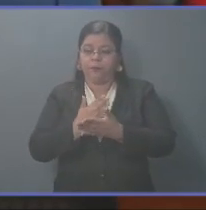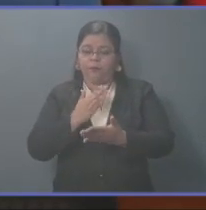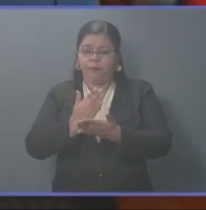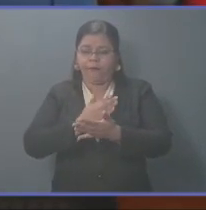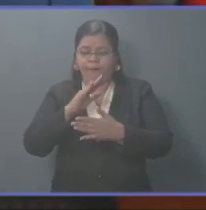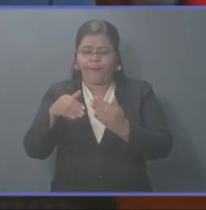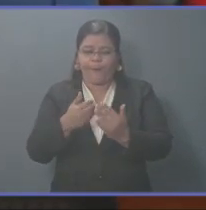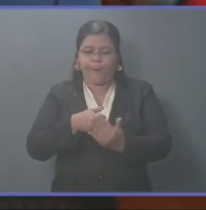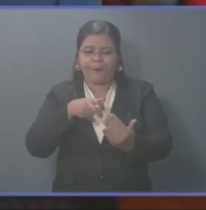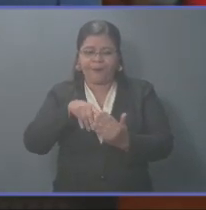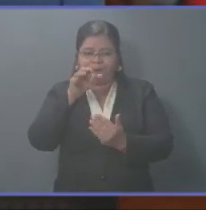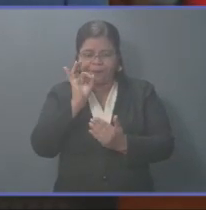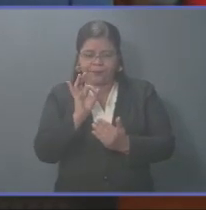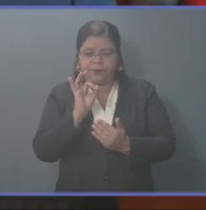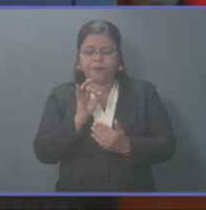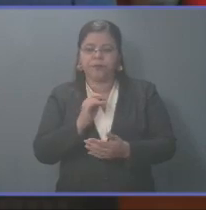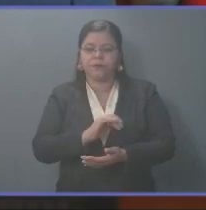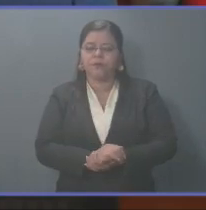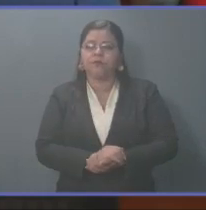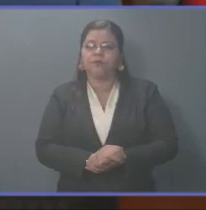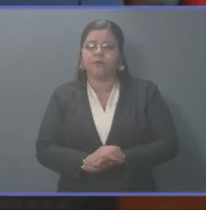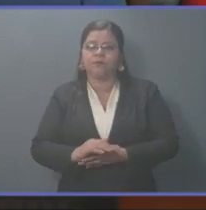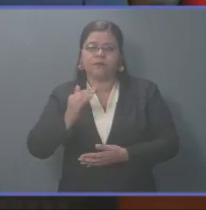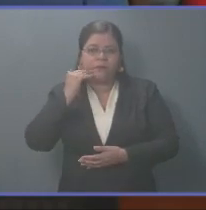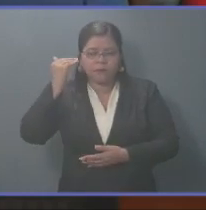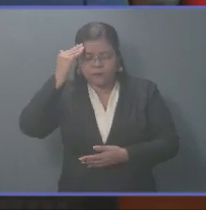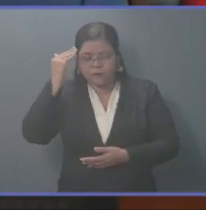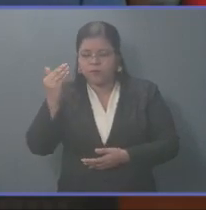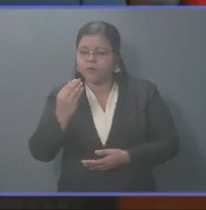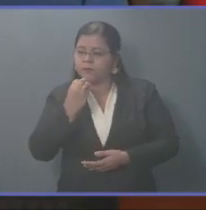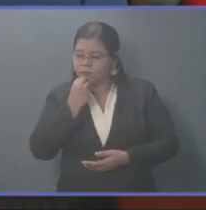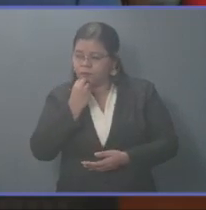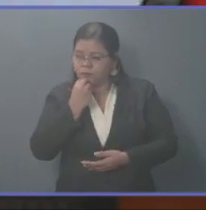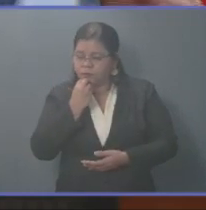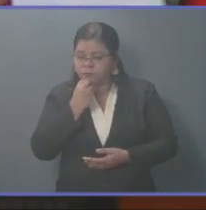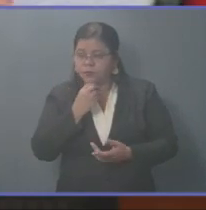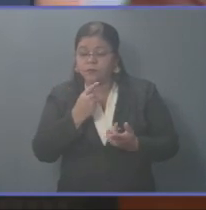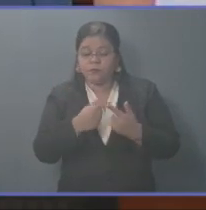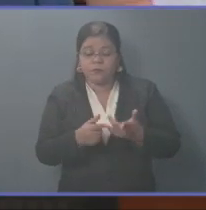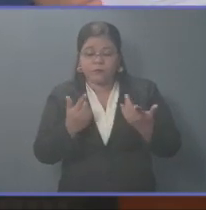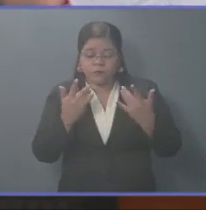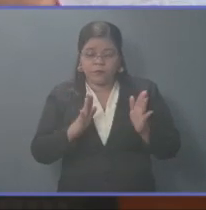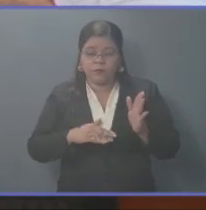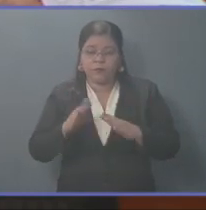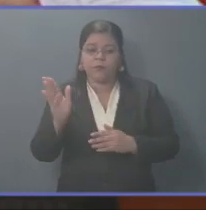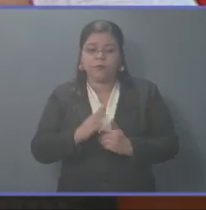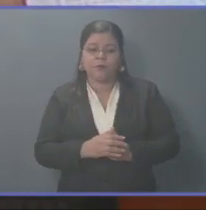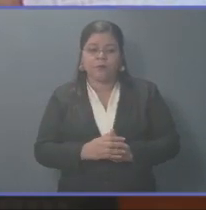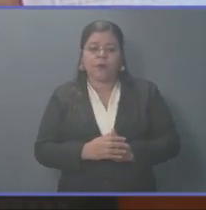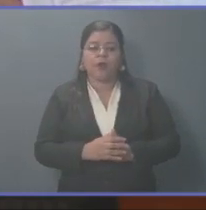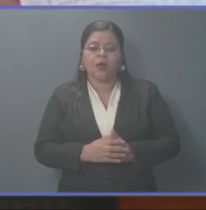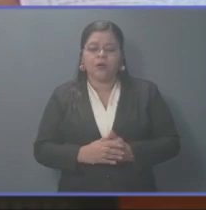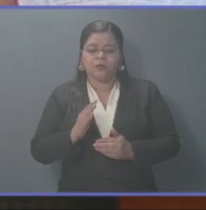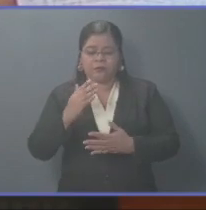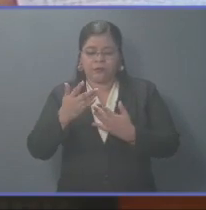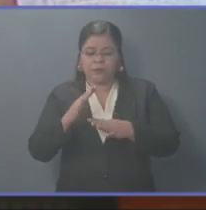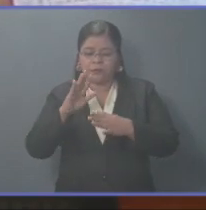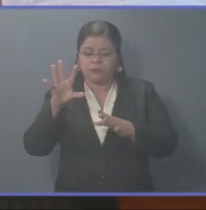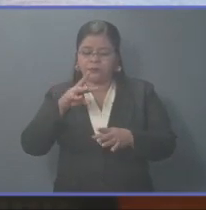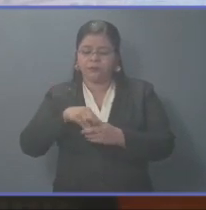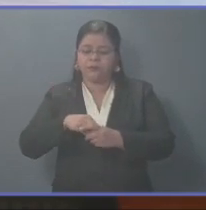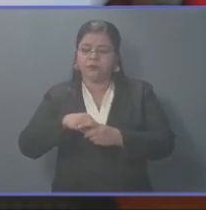de los expedientes que tengan que ver con nuestros adultos mayores. Y en mis manos tengo la pieza que presentó la